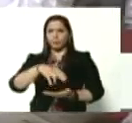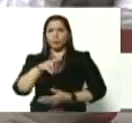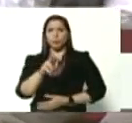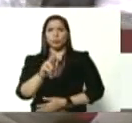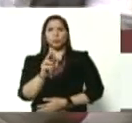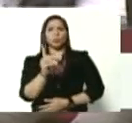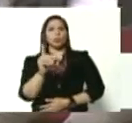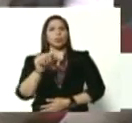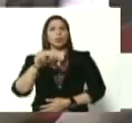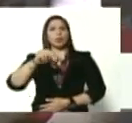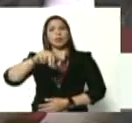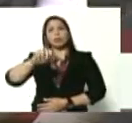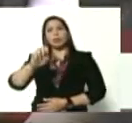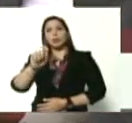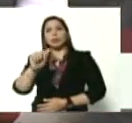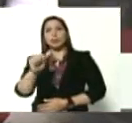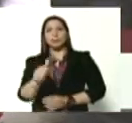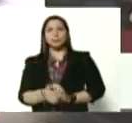farías